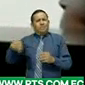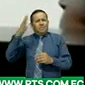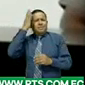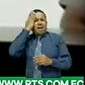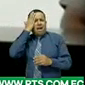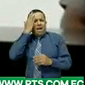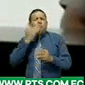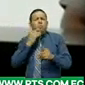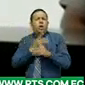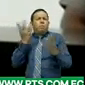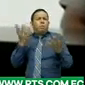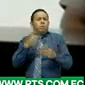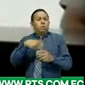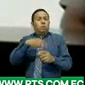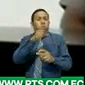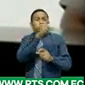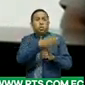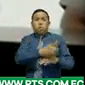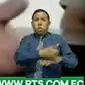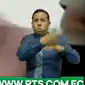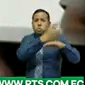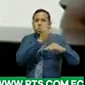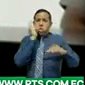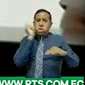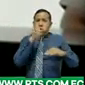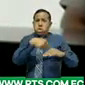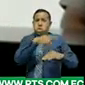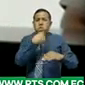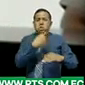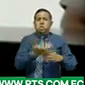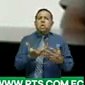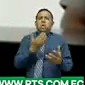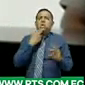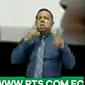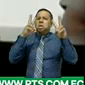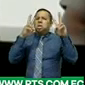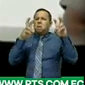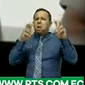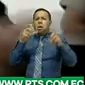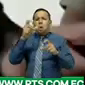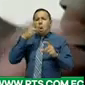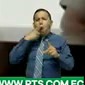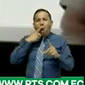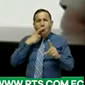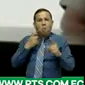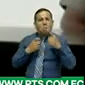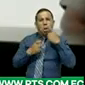aspectos inclusive de forzamiento a relaciones homosexuales, lo cual termina